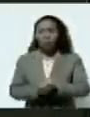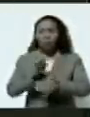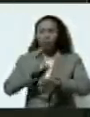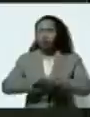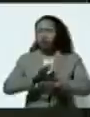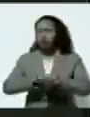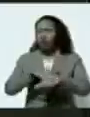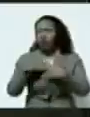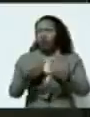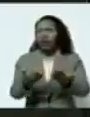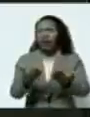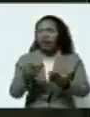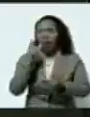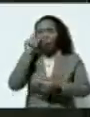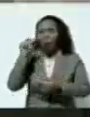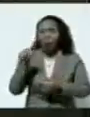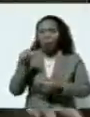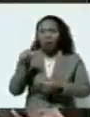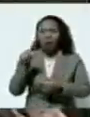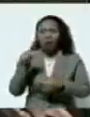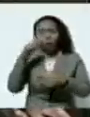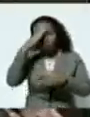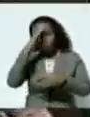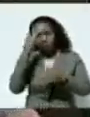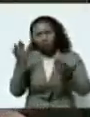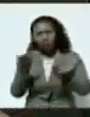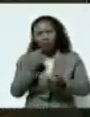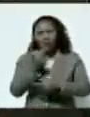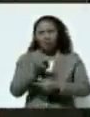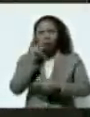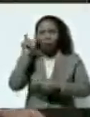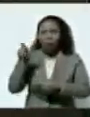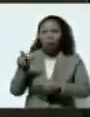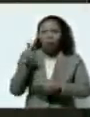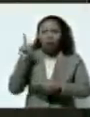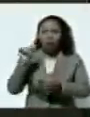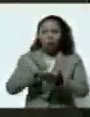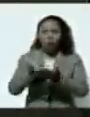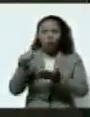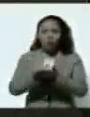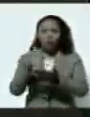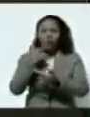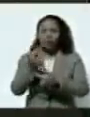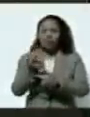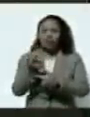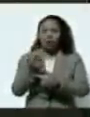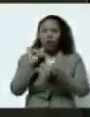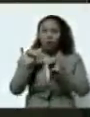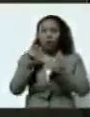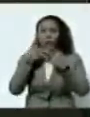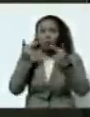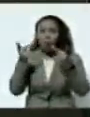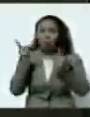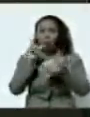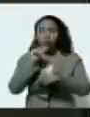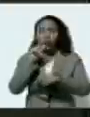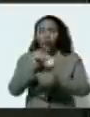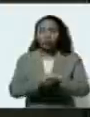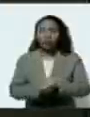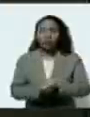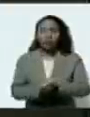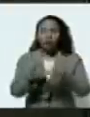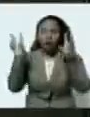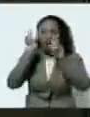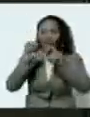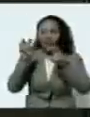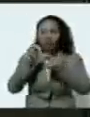qué Quiñones, en lugar de decirle a Casella en WhatsApp, en lugar de decirle lo mismo que publicó por Twitter, hay que